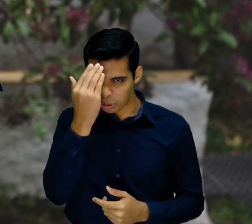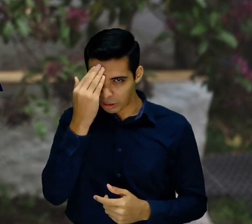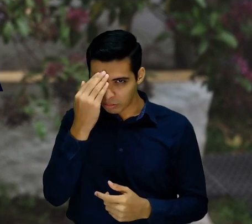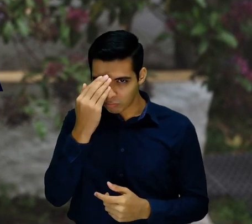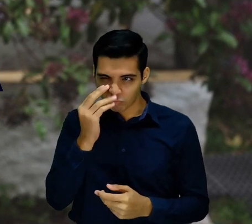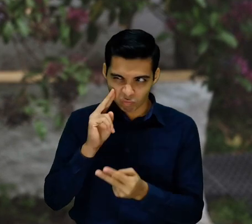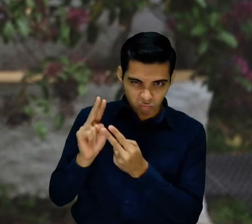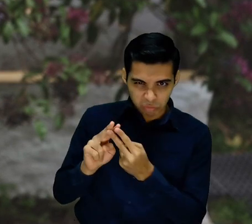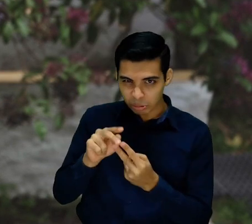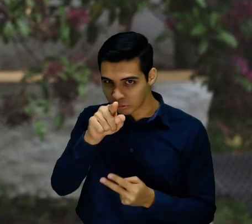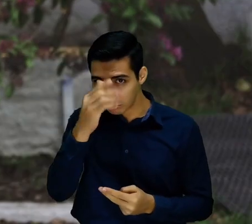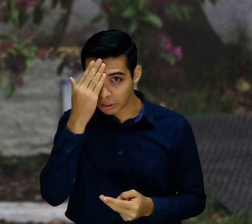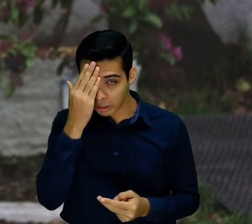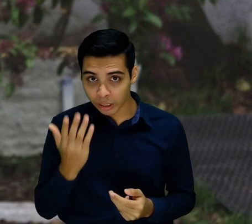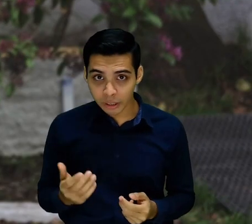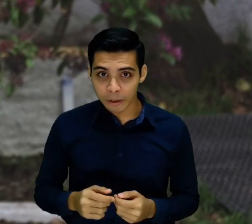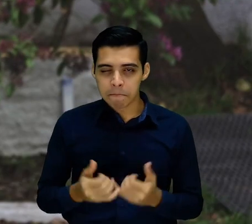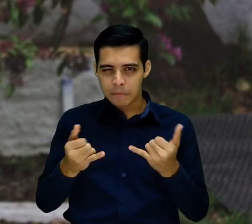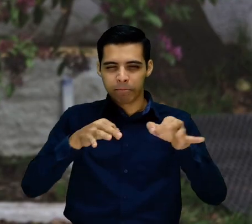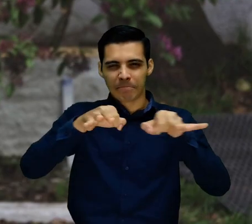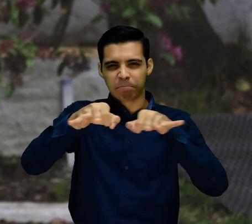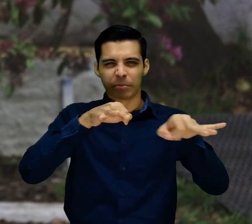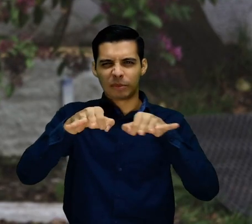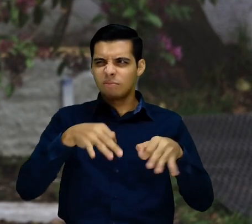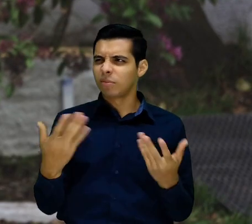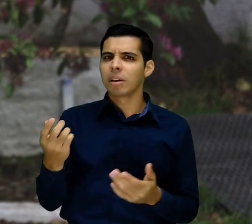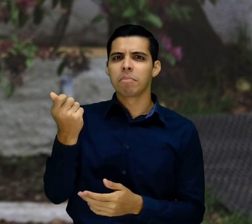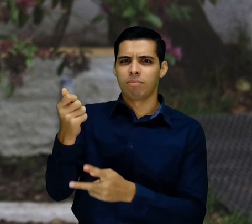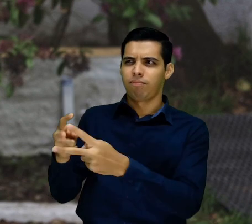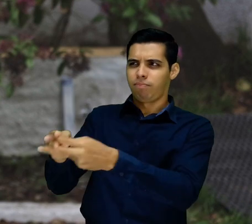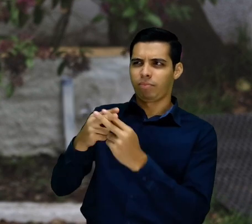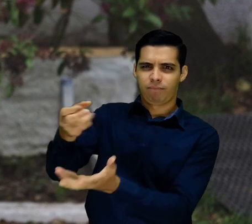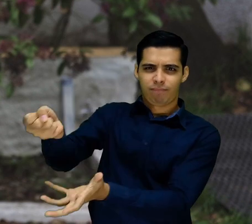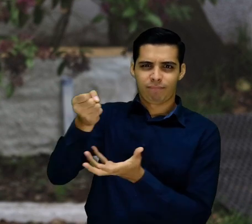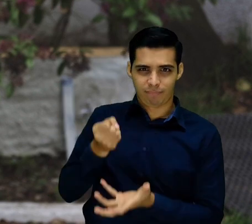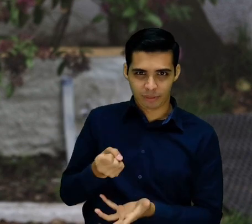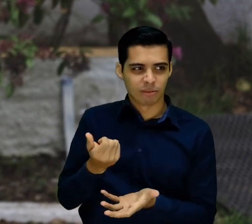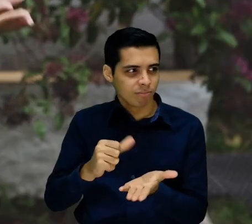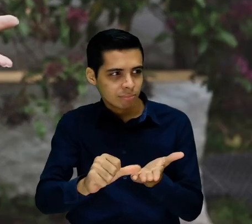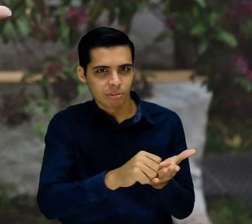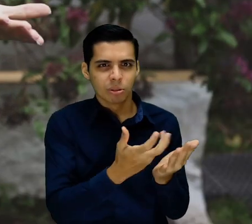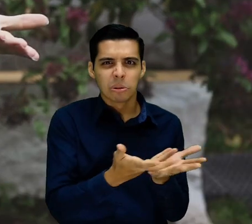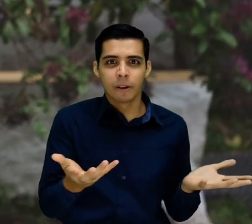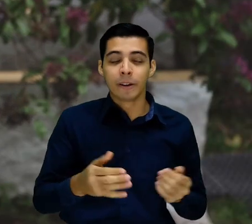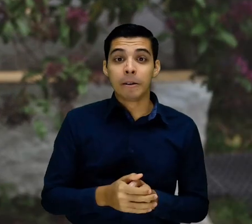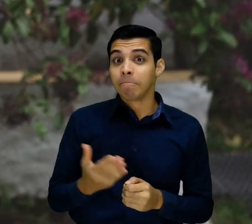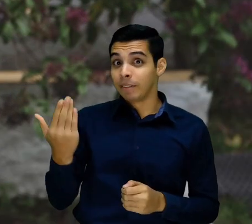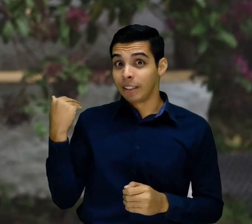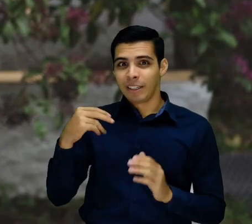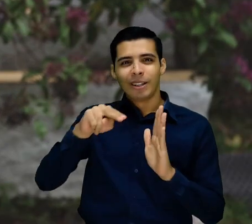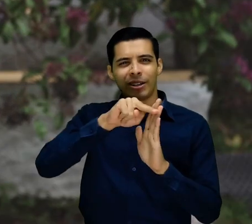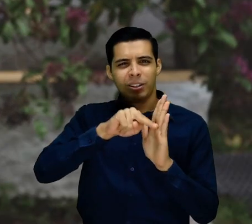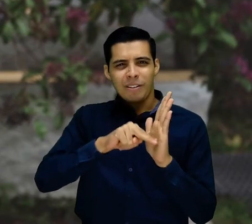en nuestro país? Ya vamos a ver. Es por ello que hoy ahondaremos en las profundidades de este término que ha dado mucho de qué hablar, como lo hizo